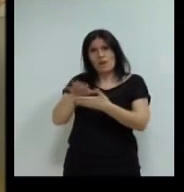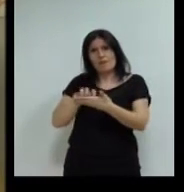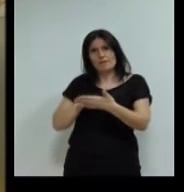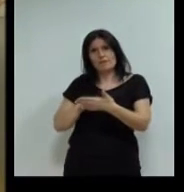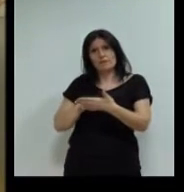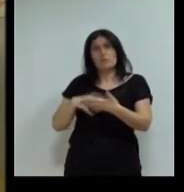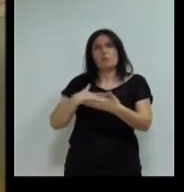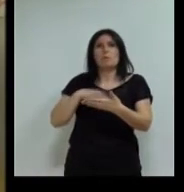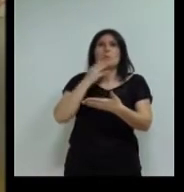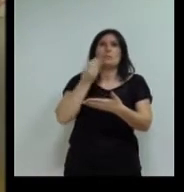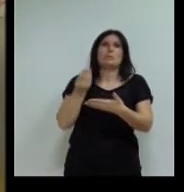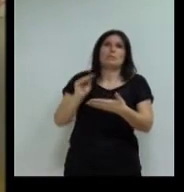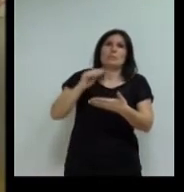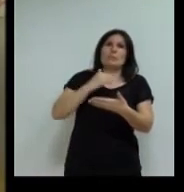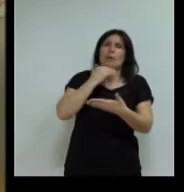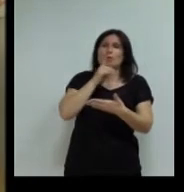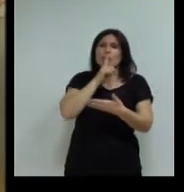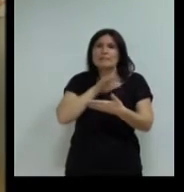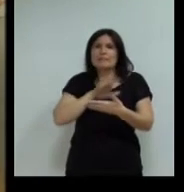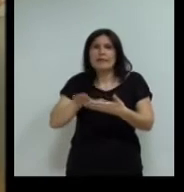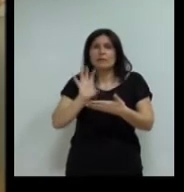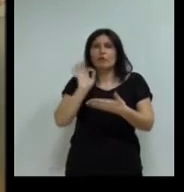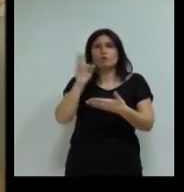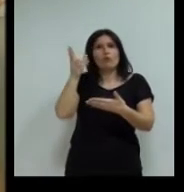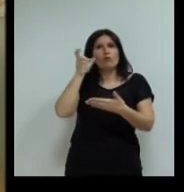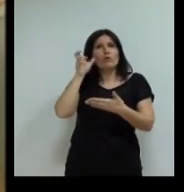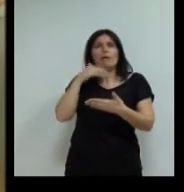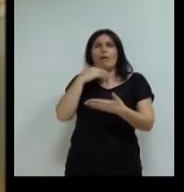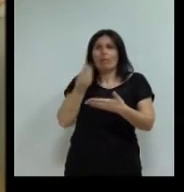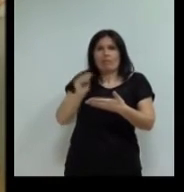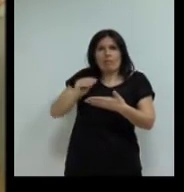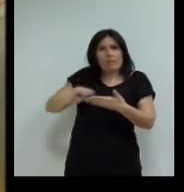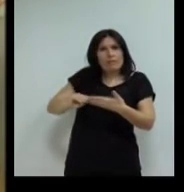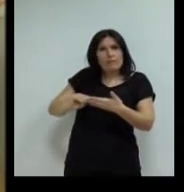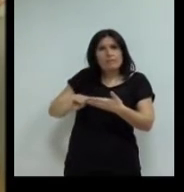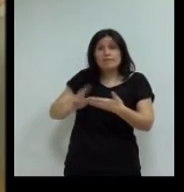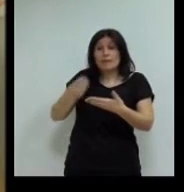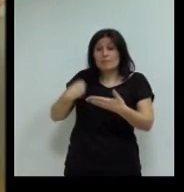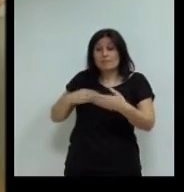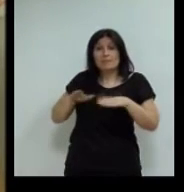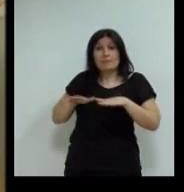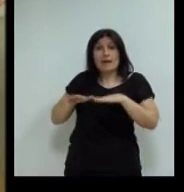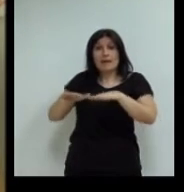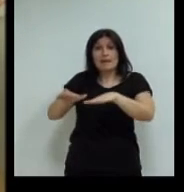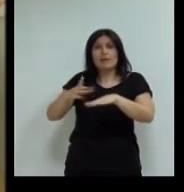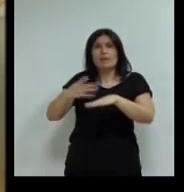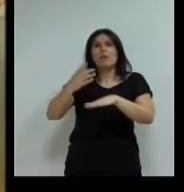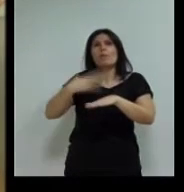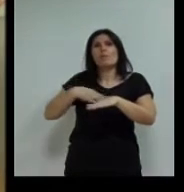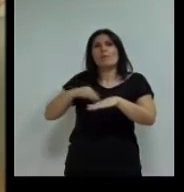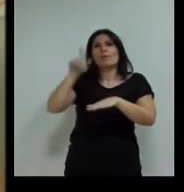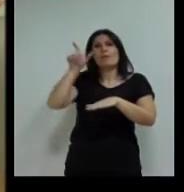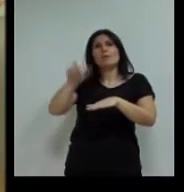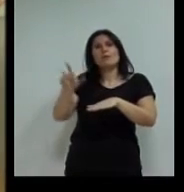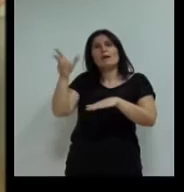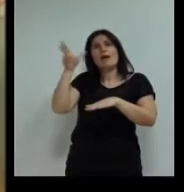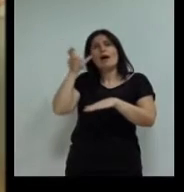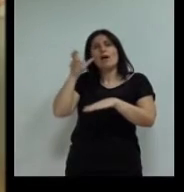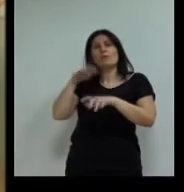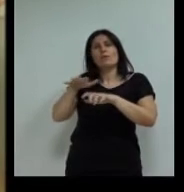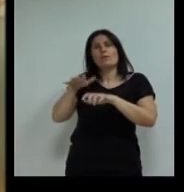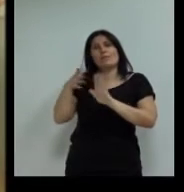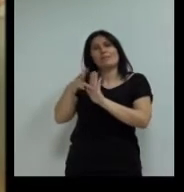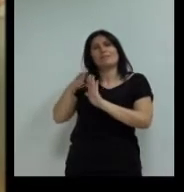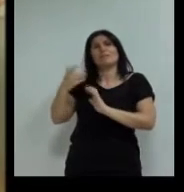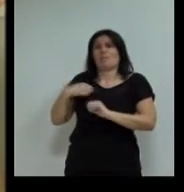se le añadirían anotaciones, silencios, sonidos, ¿vale? Y en paralelo podría estar trabajando ya la persona que está haciendo la audiodescripción. Obviamente tarda